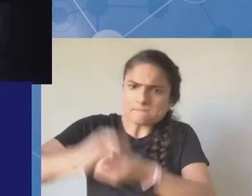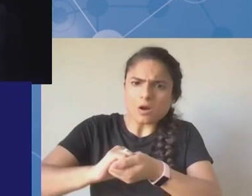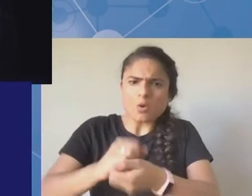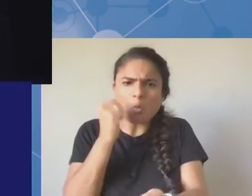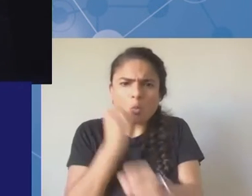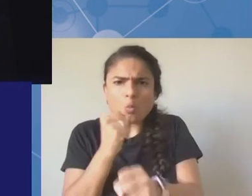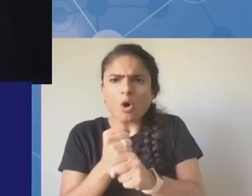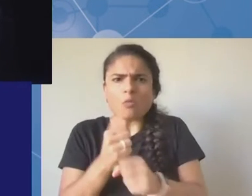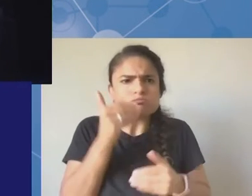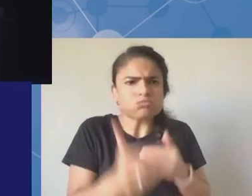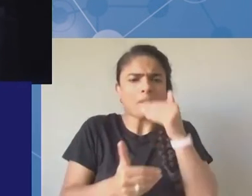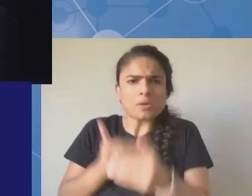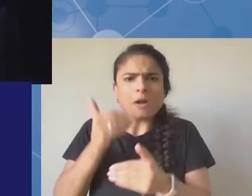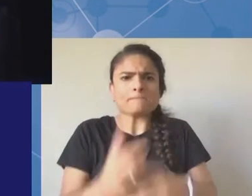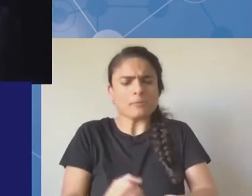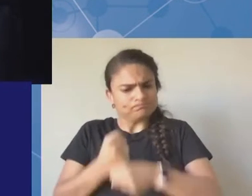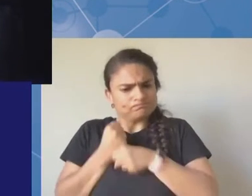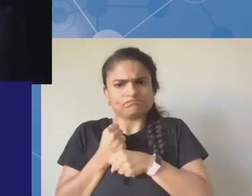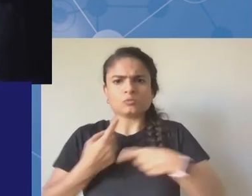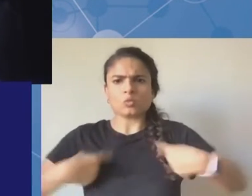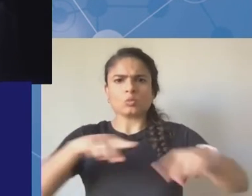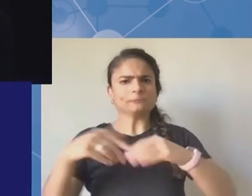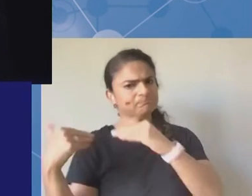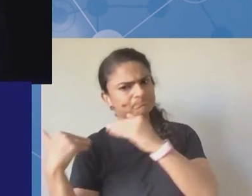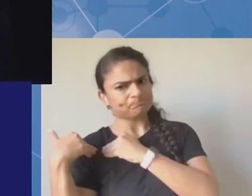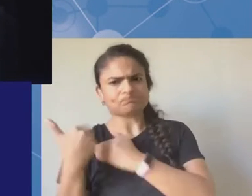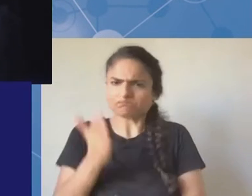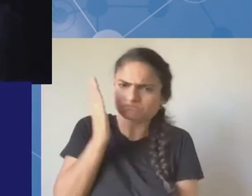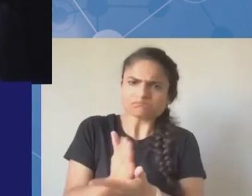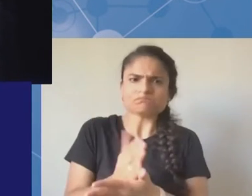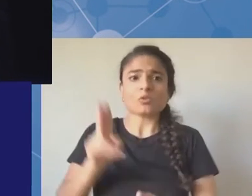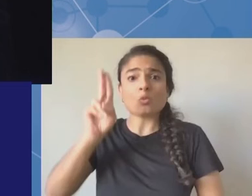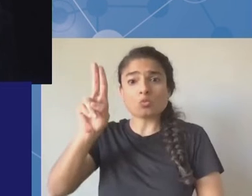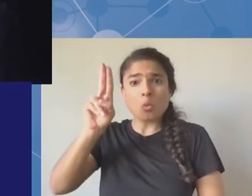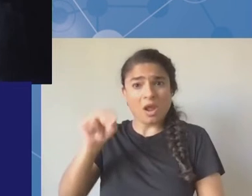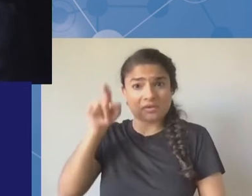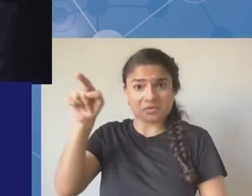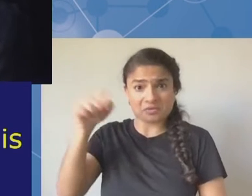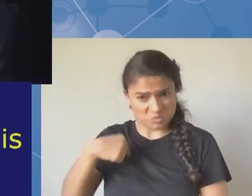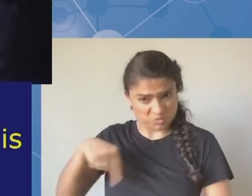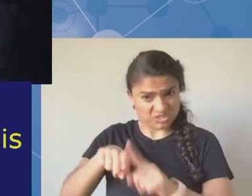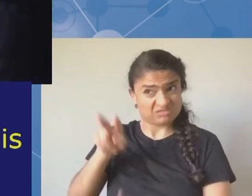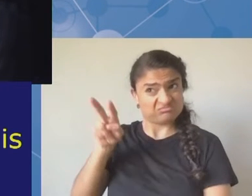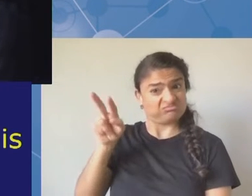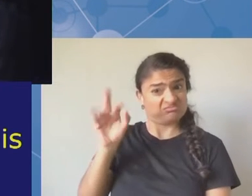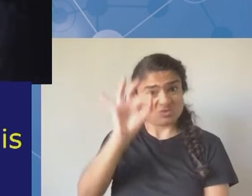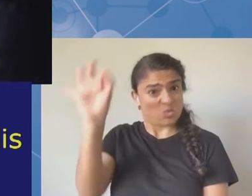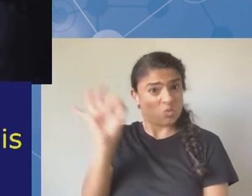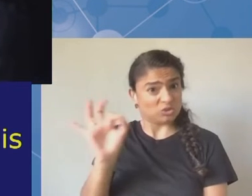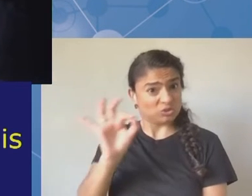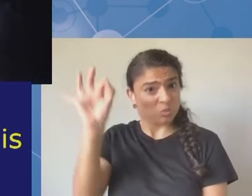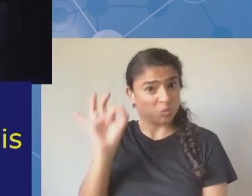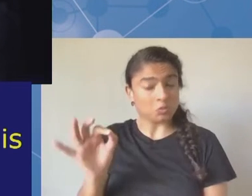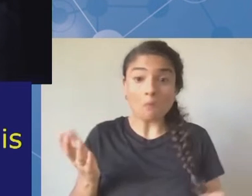rendir cuentas a aquellos que violan ese tipo de tratados. Para la próxima cumbre, tenemos